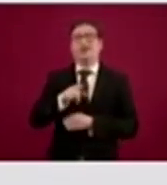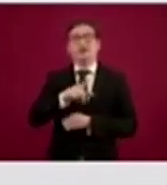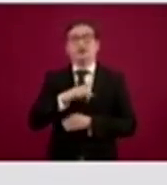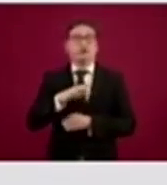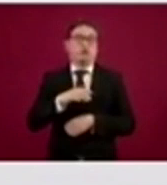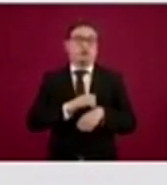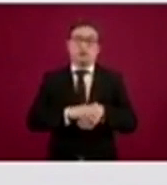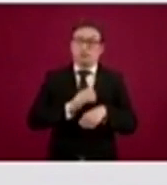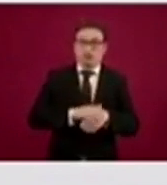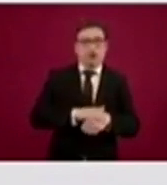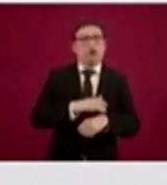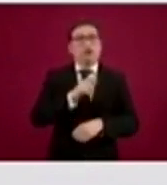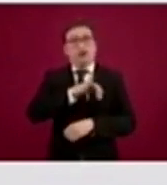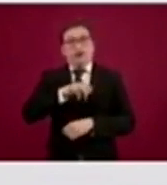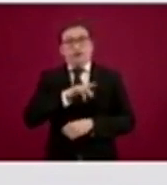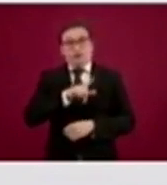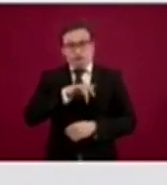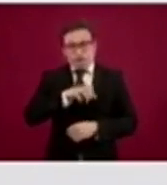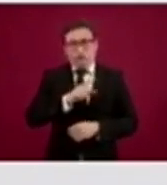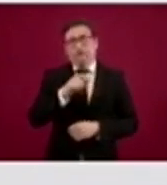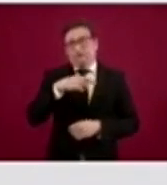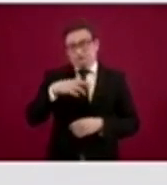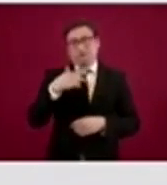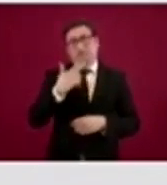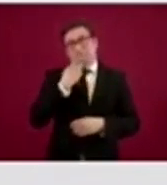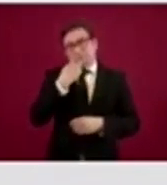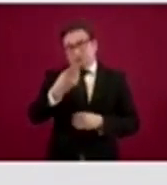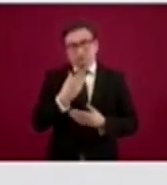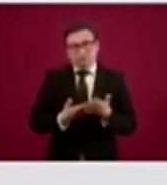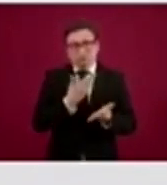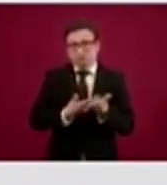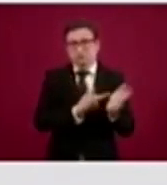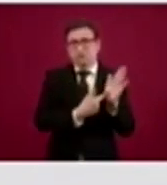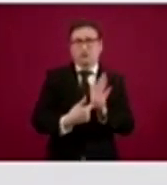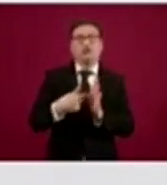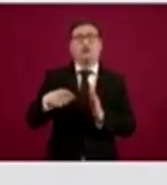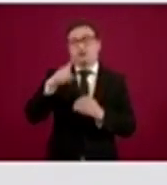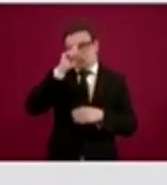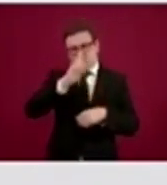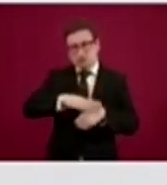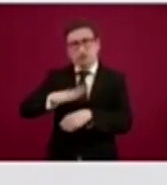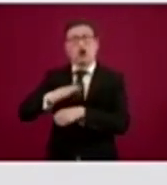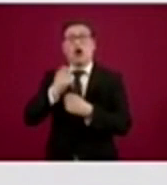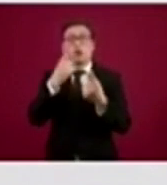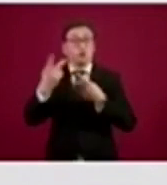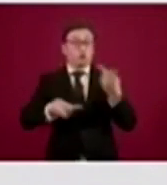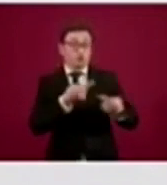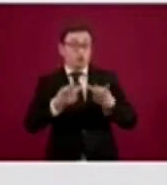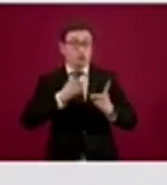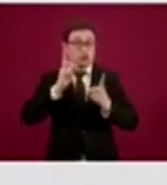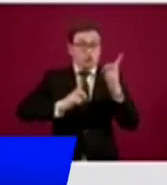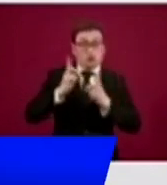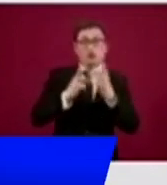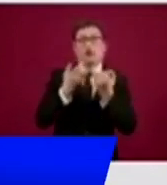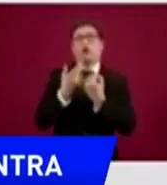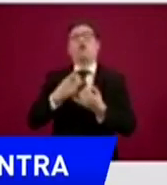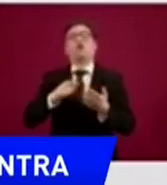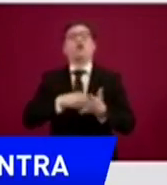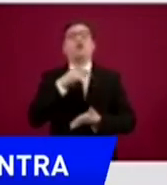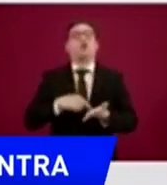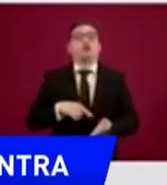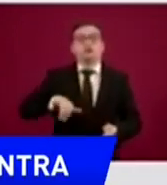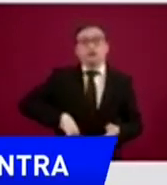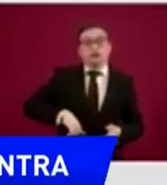hospitales, porque en estos momentos pues lo que se necesita es priorizar la atención a las personas que realmente sí presenten síntomas y